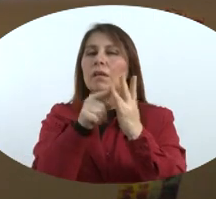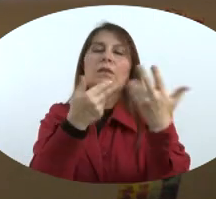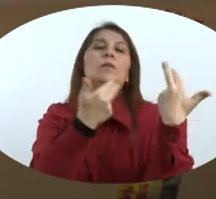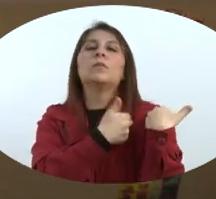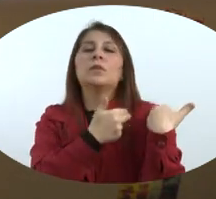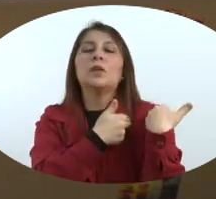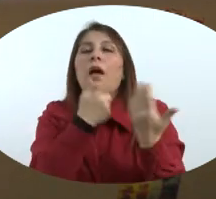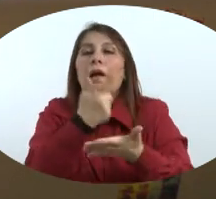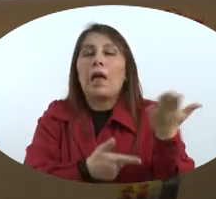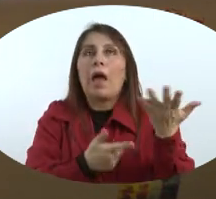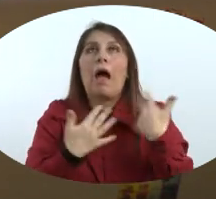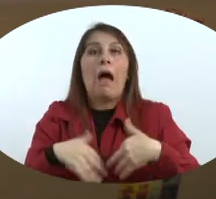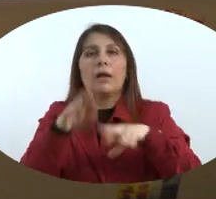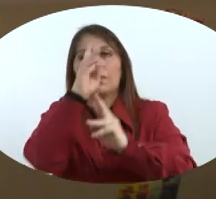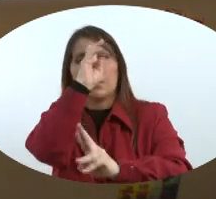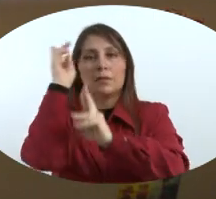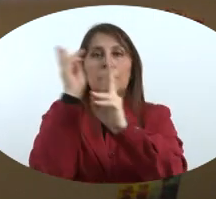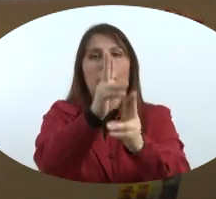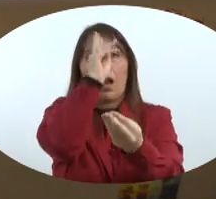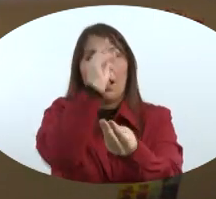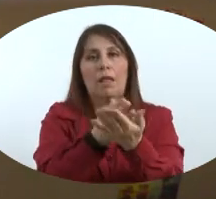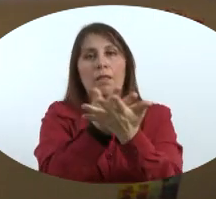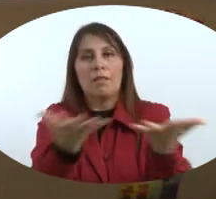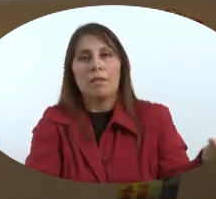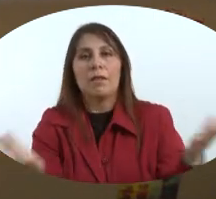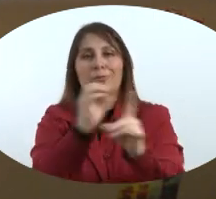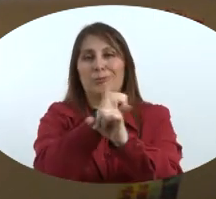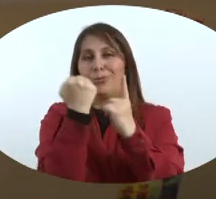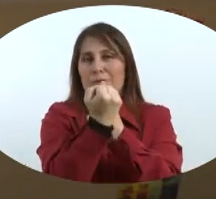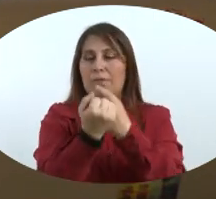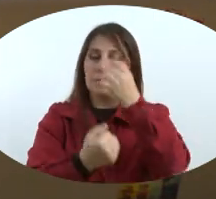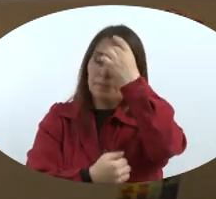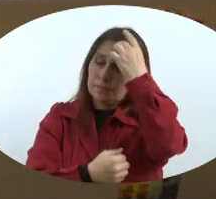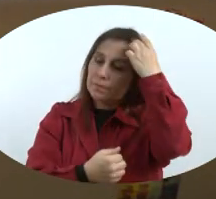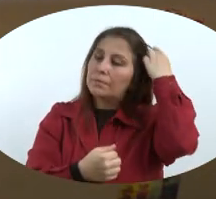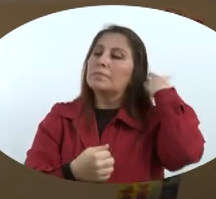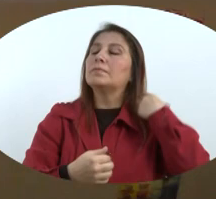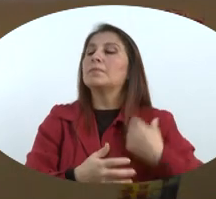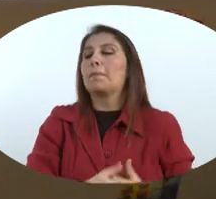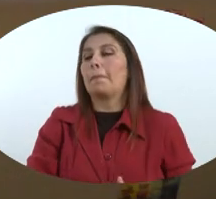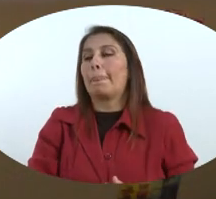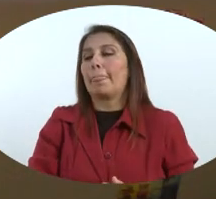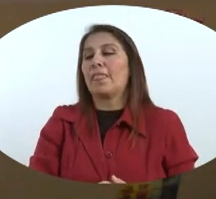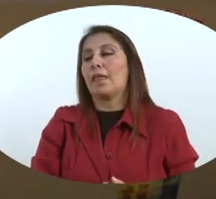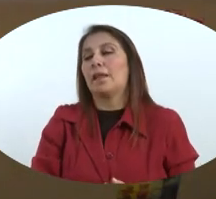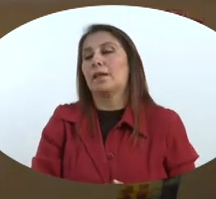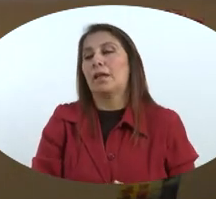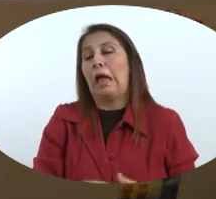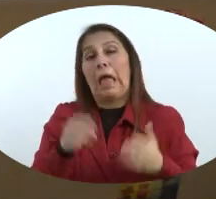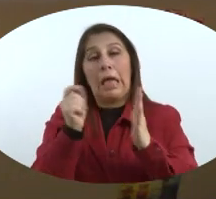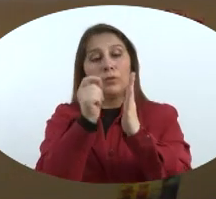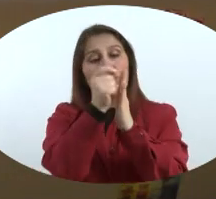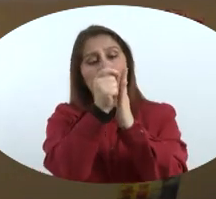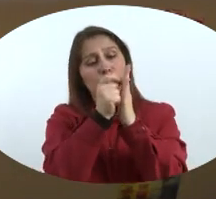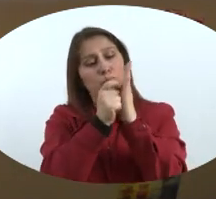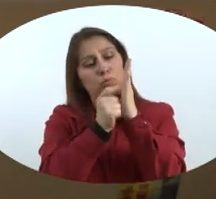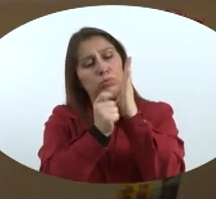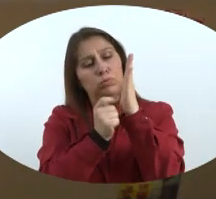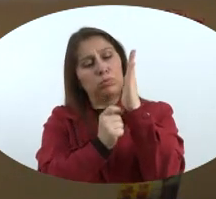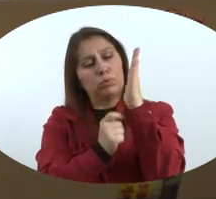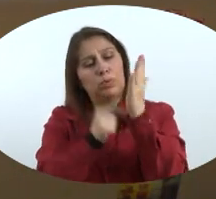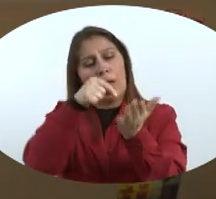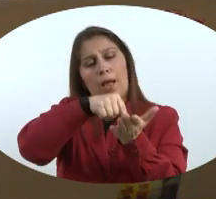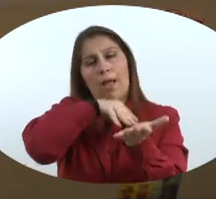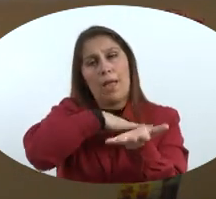a respetar y la diversidad social bueno básicamente pues estos son como nuestros